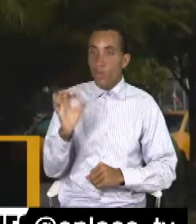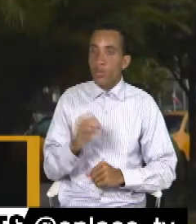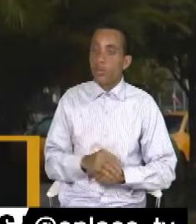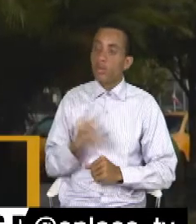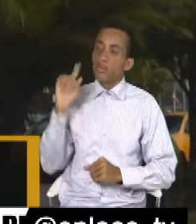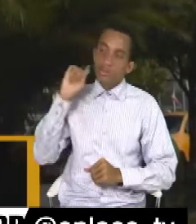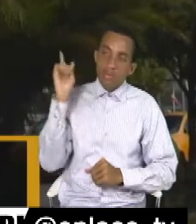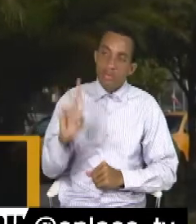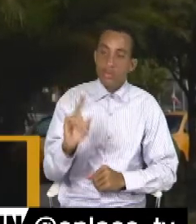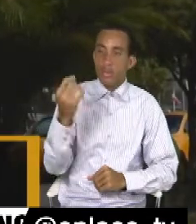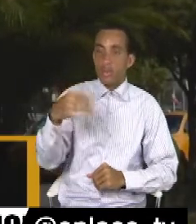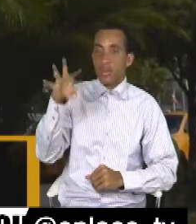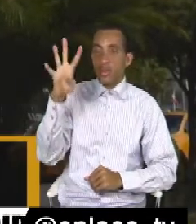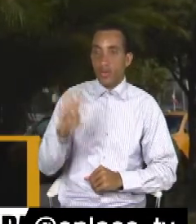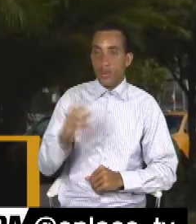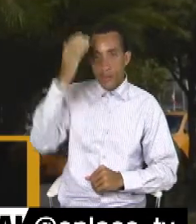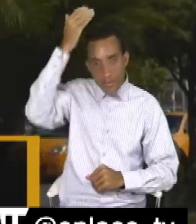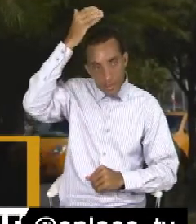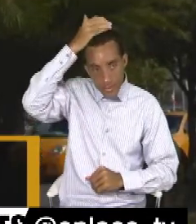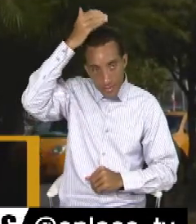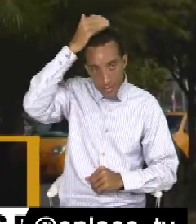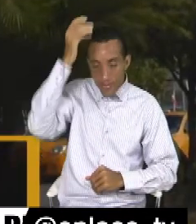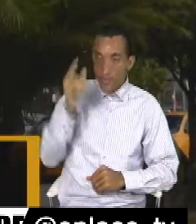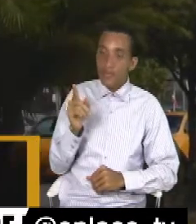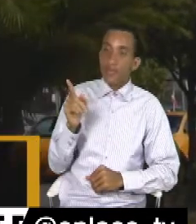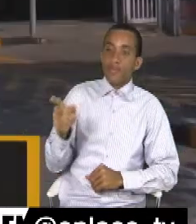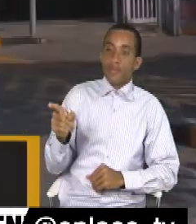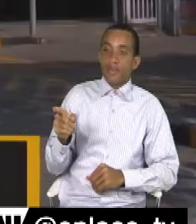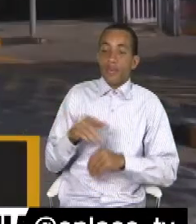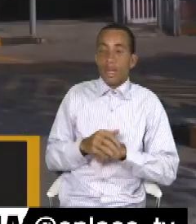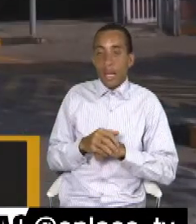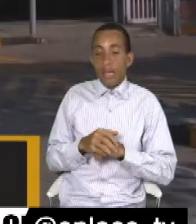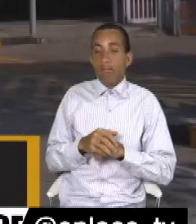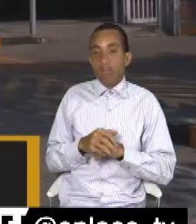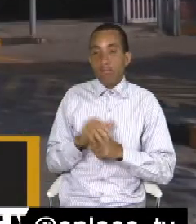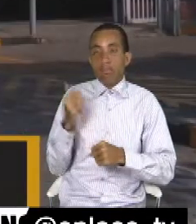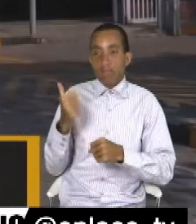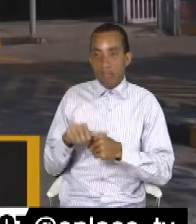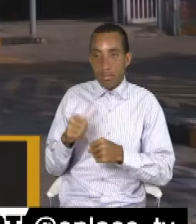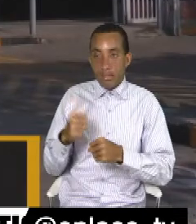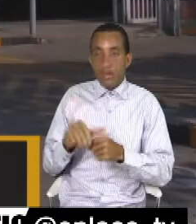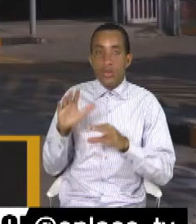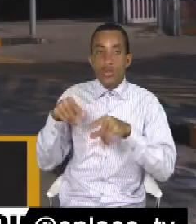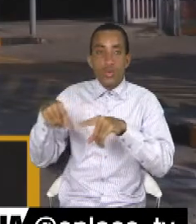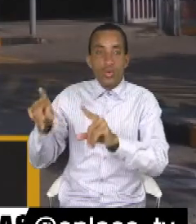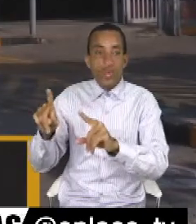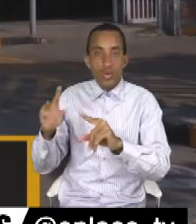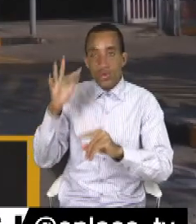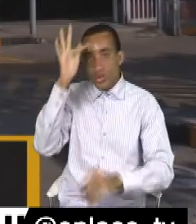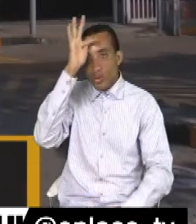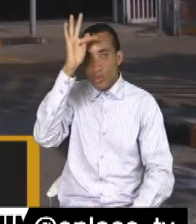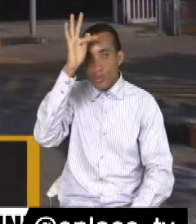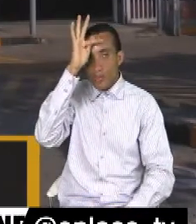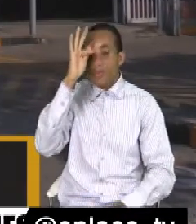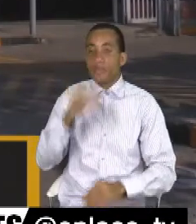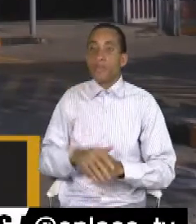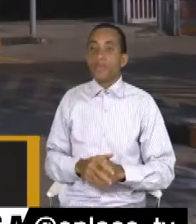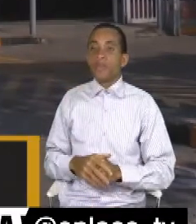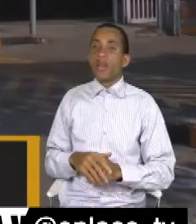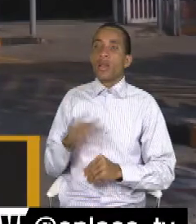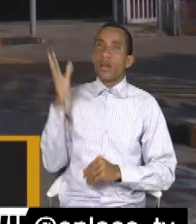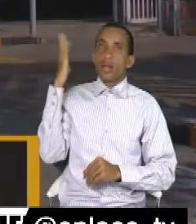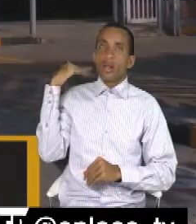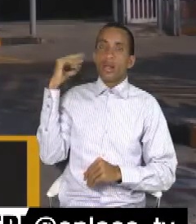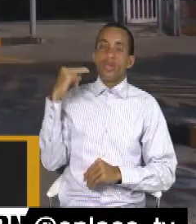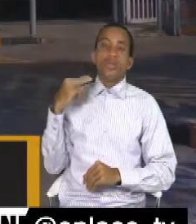como profesional de enfermería en la Policlínica de Ecopetrol. Según las investigaciones, el caso por el cual se les indica ocurrió en noviembre del año